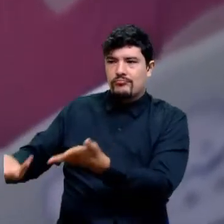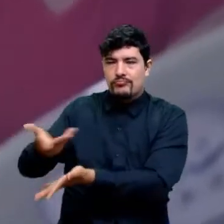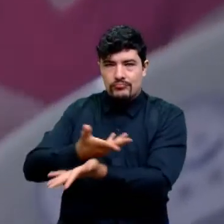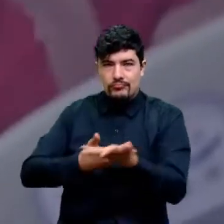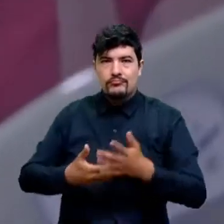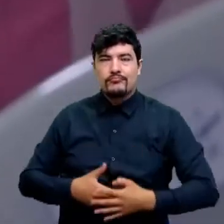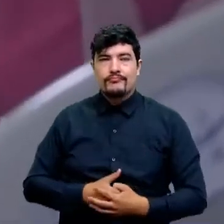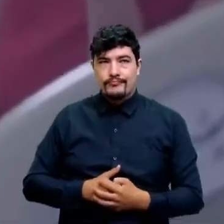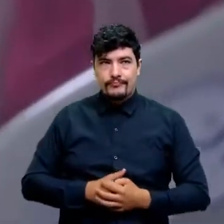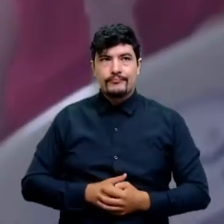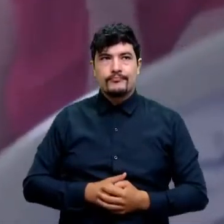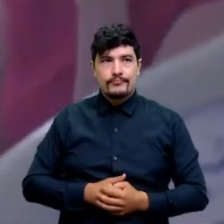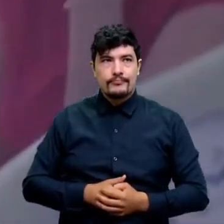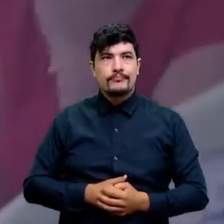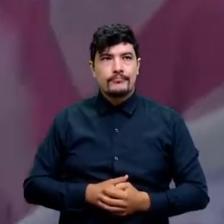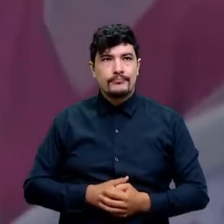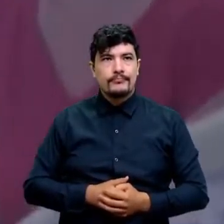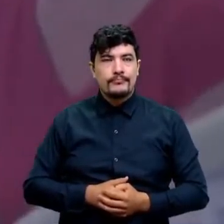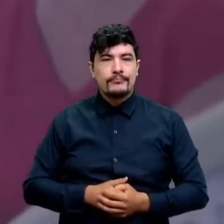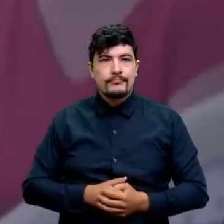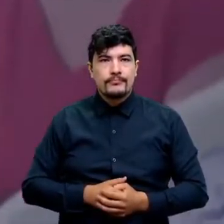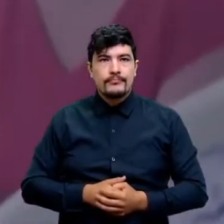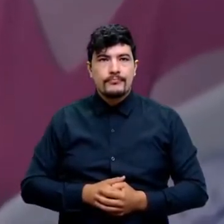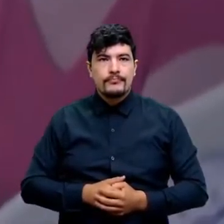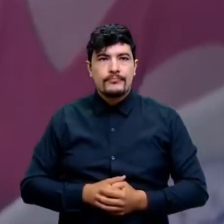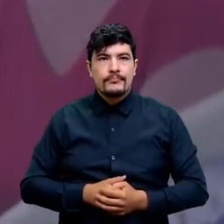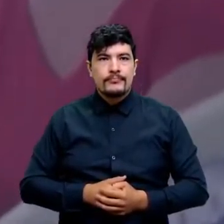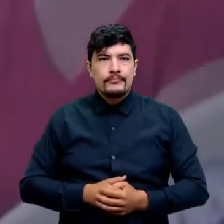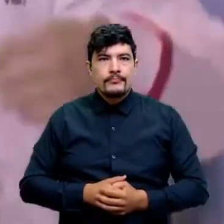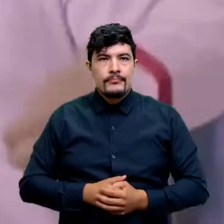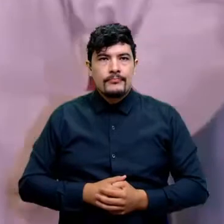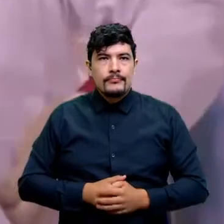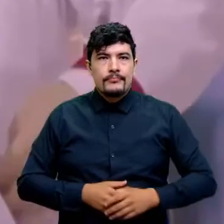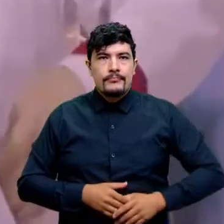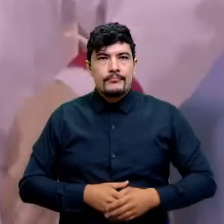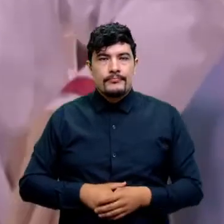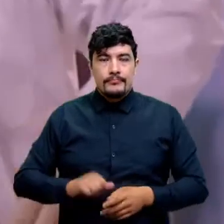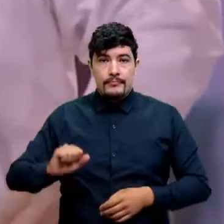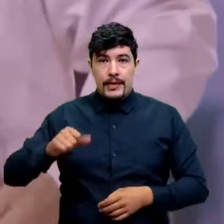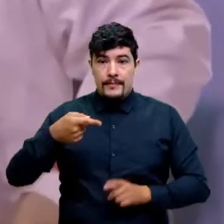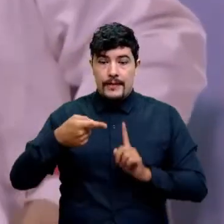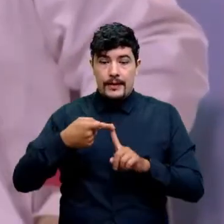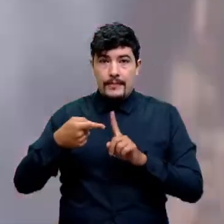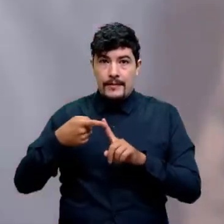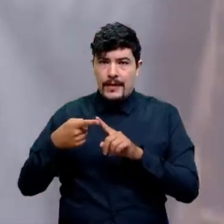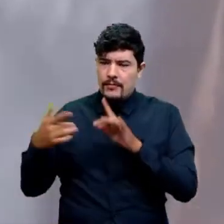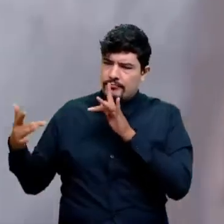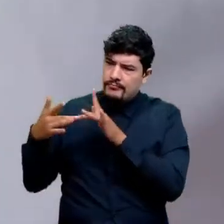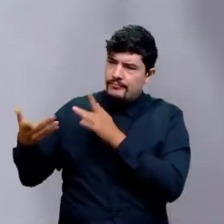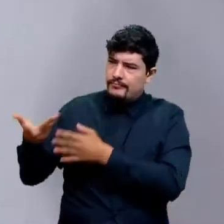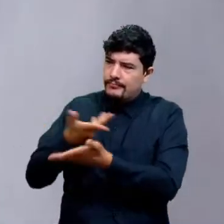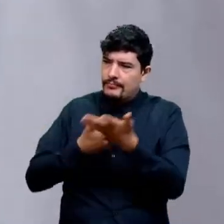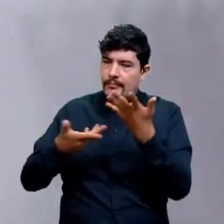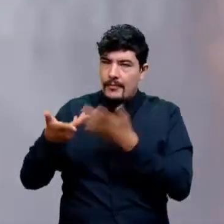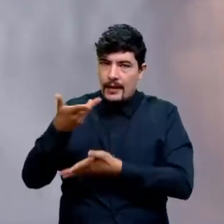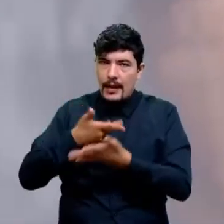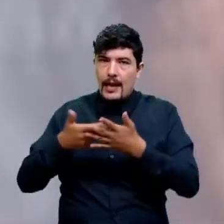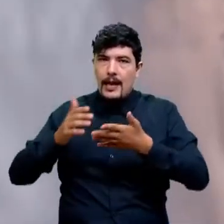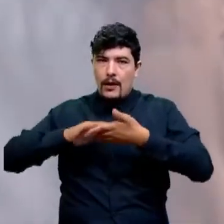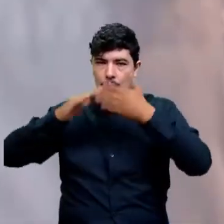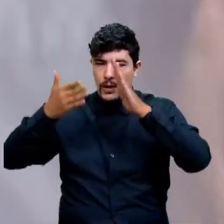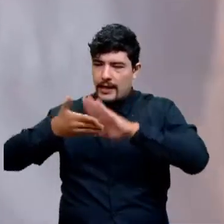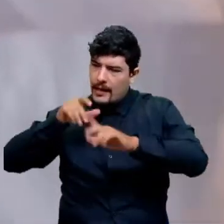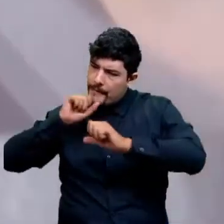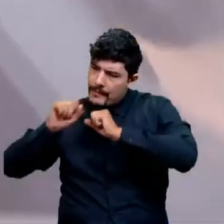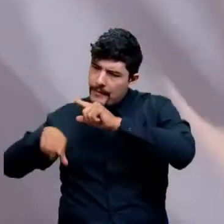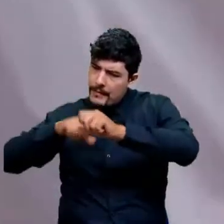las comunidades con las problemáticas que tienen. En esta primer acercamiento pues vamos a hacer una caracterización de la población,